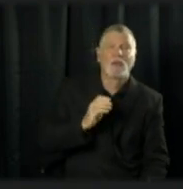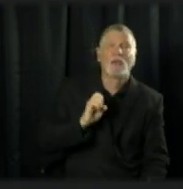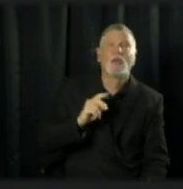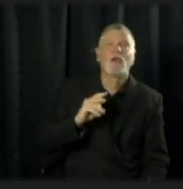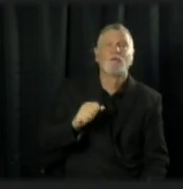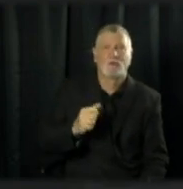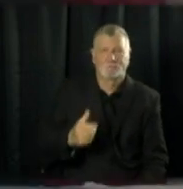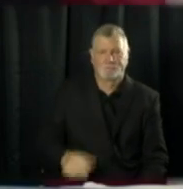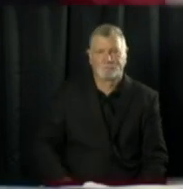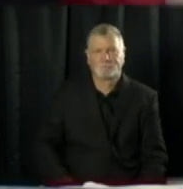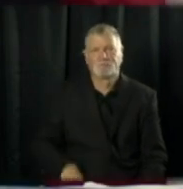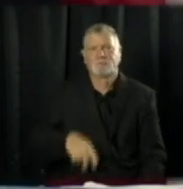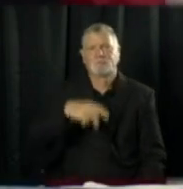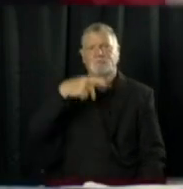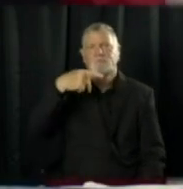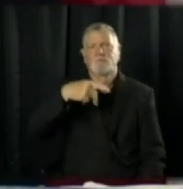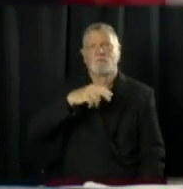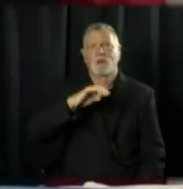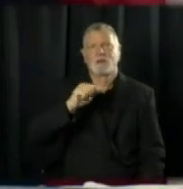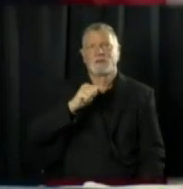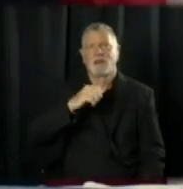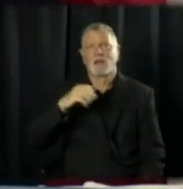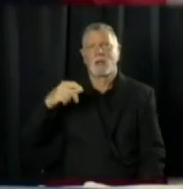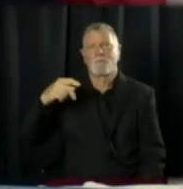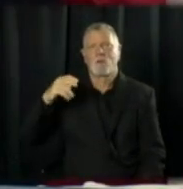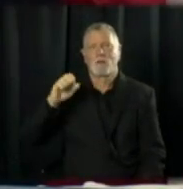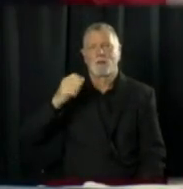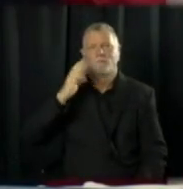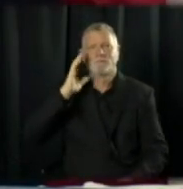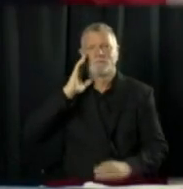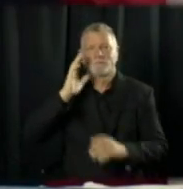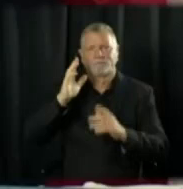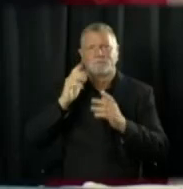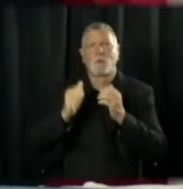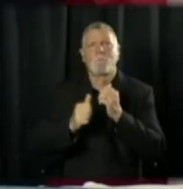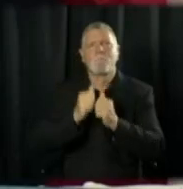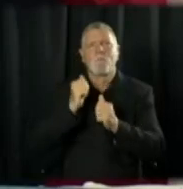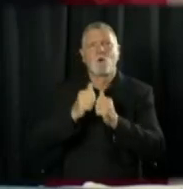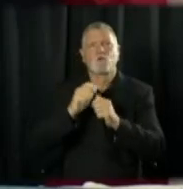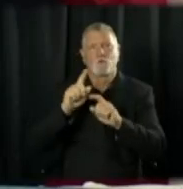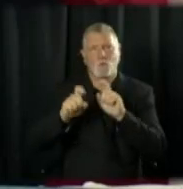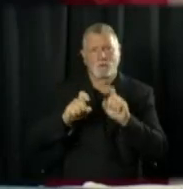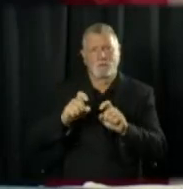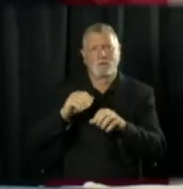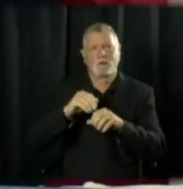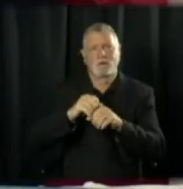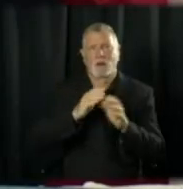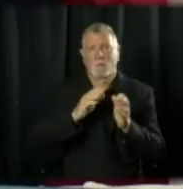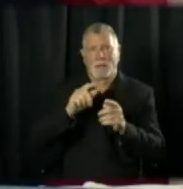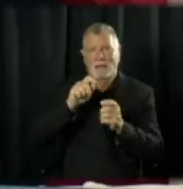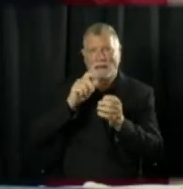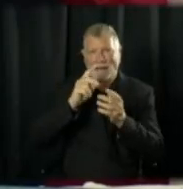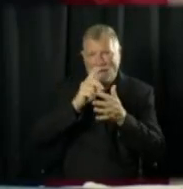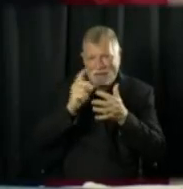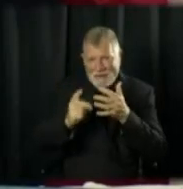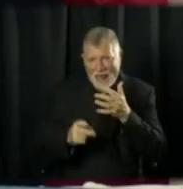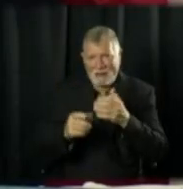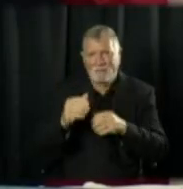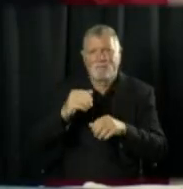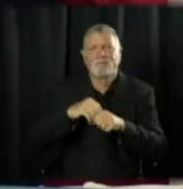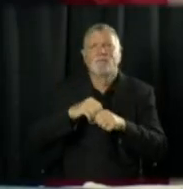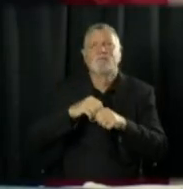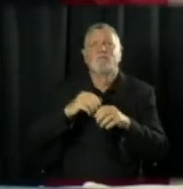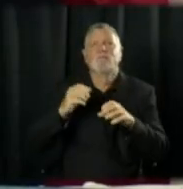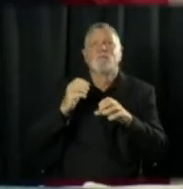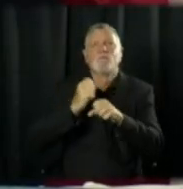Eva. Los planes fiscales de ambos para energía eléctrica están manejando las preguntas que estás haciendo.